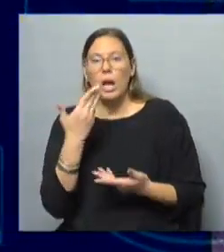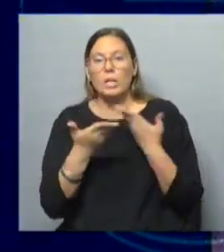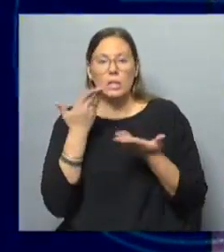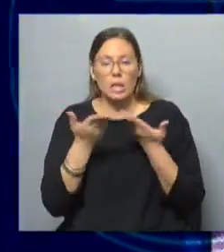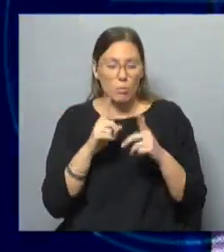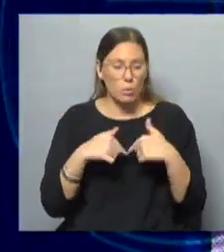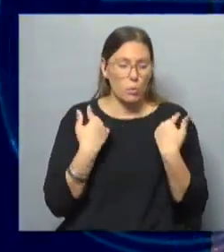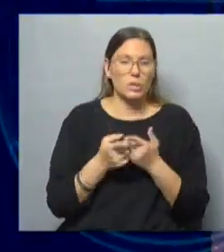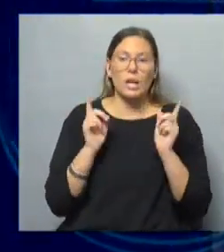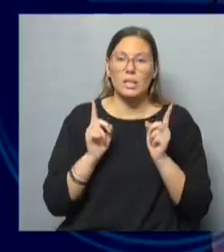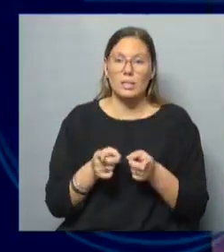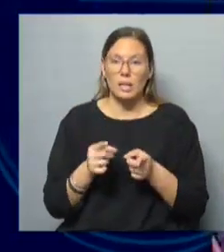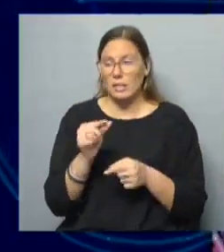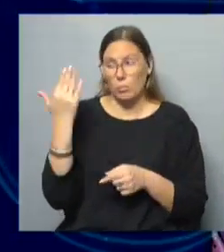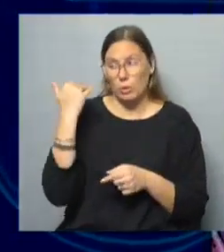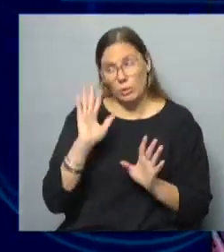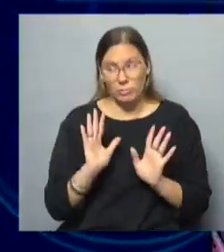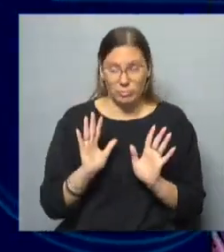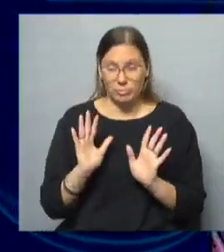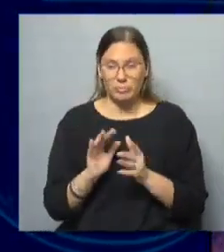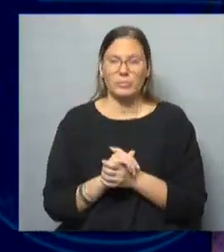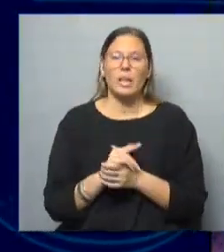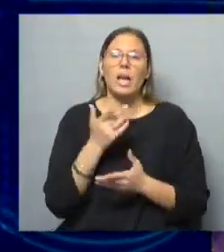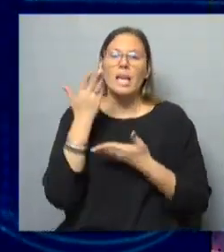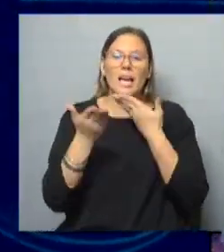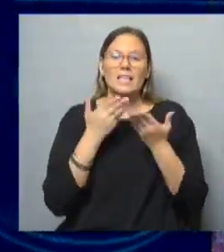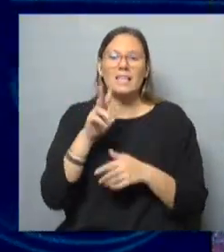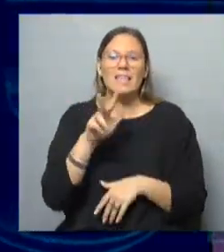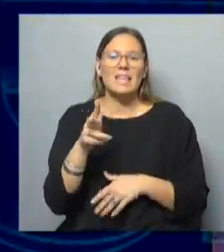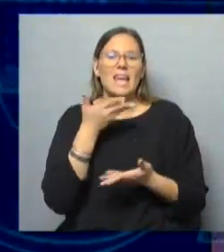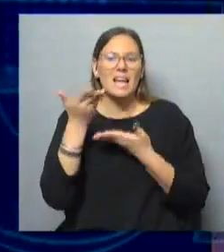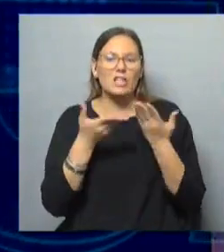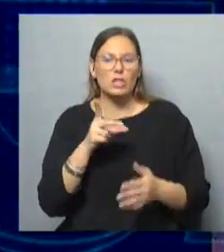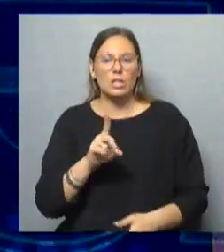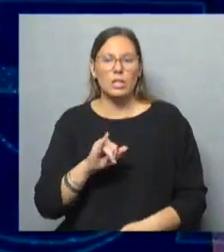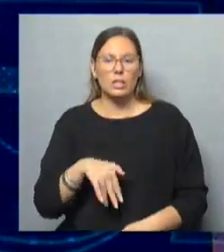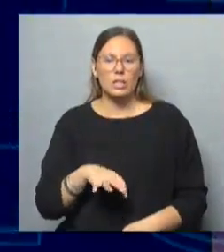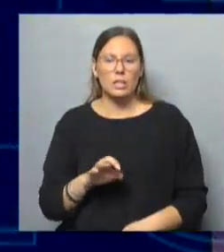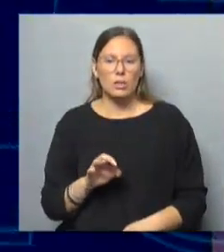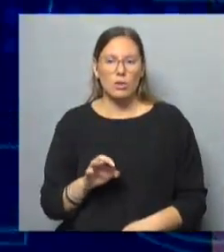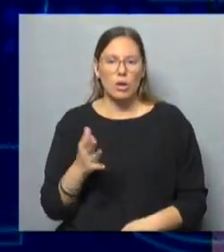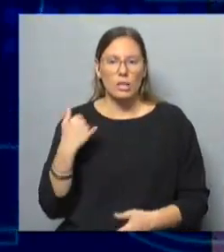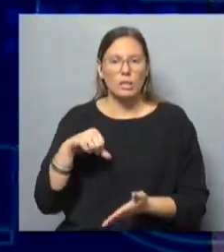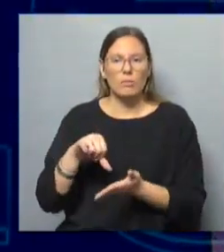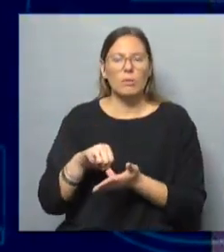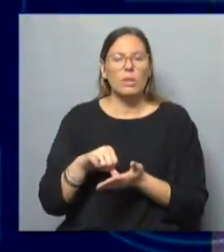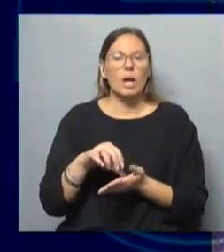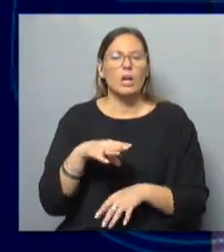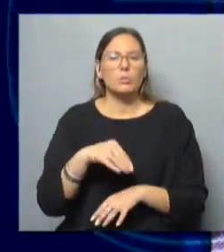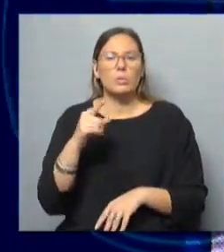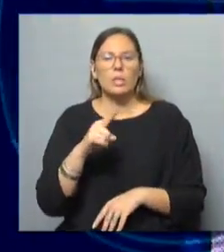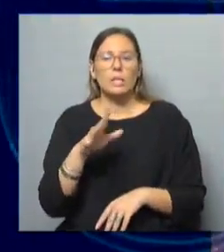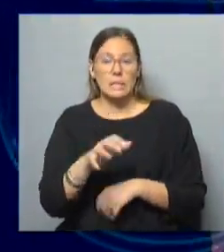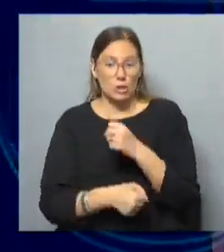nuestras hace un ratito, sí. Y cantábamos tres canciones de Dino. Dino estaba en Suiza, en Ginebra, hacía